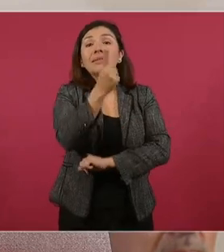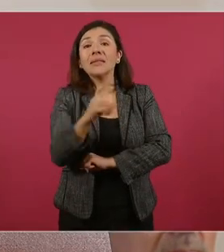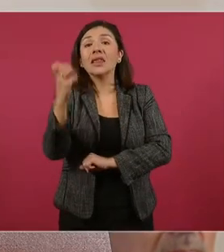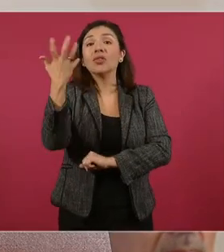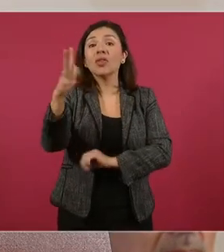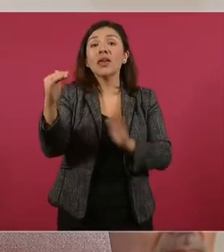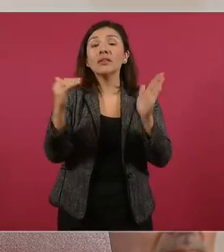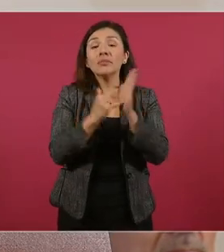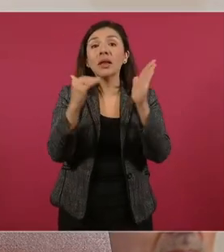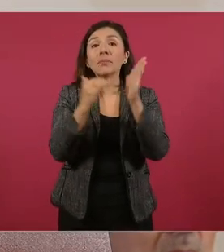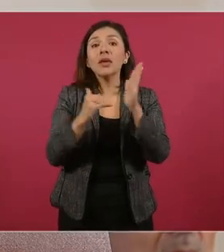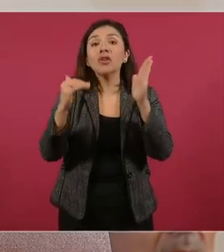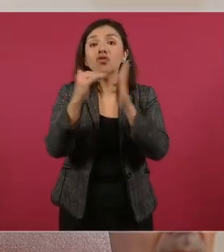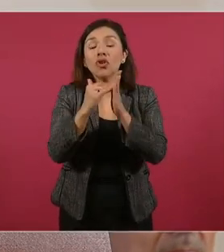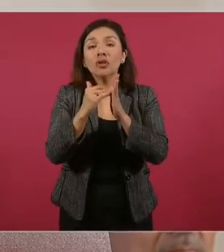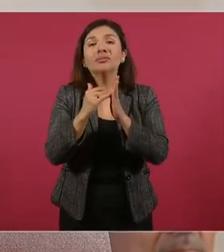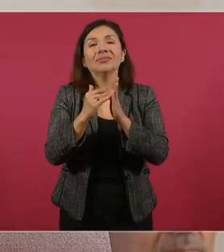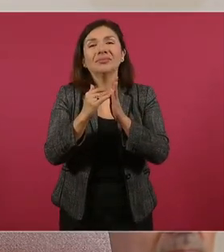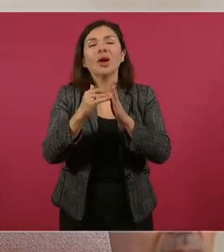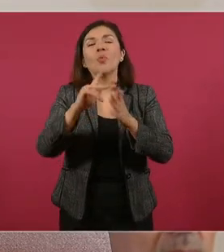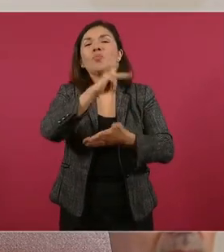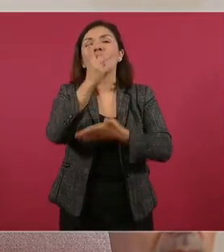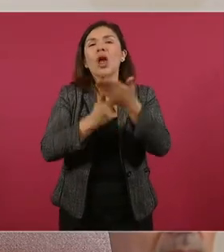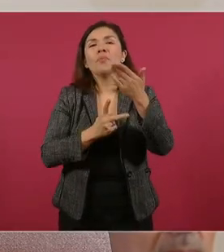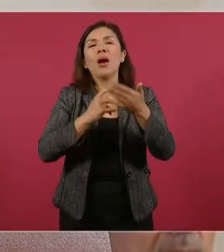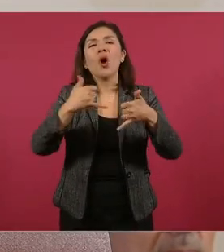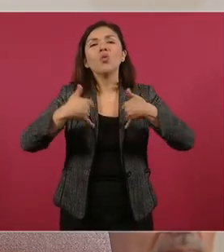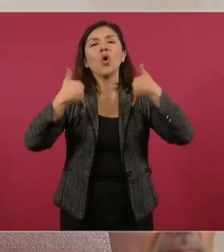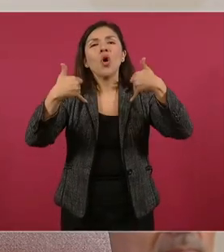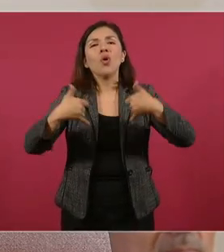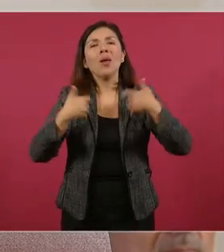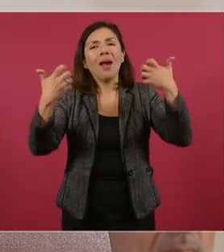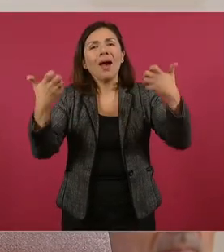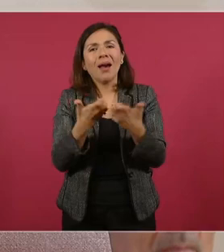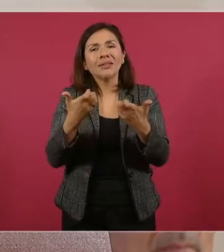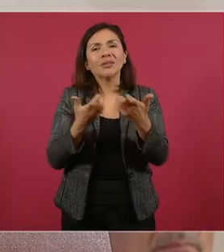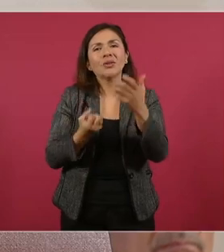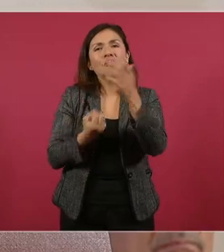110,000,000,000 de jóvenes construyendo el futuro.